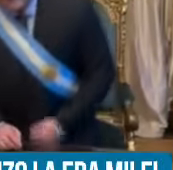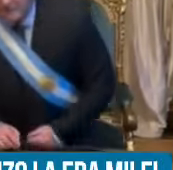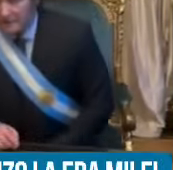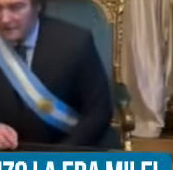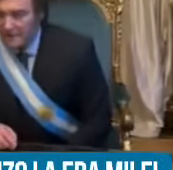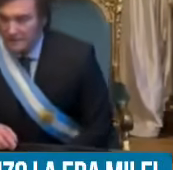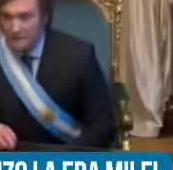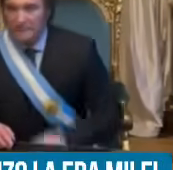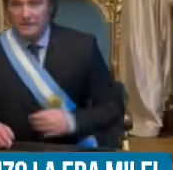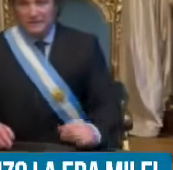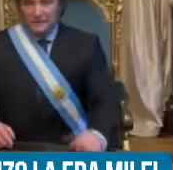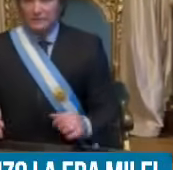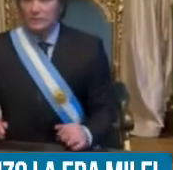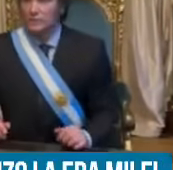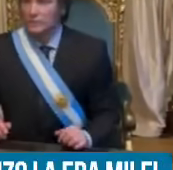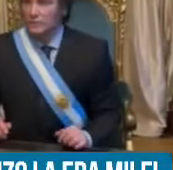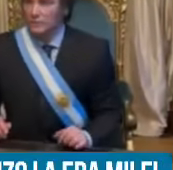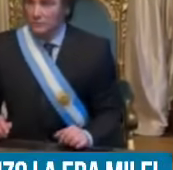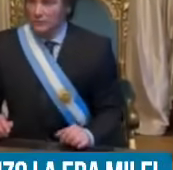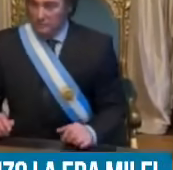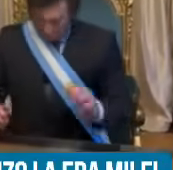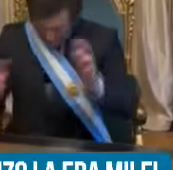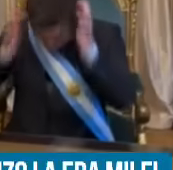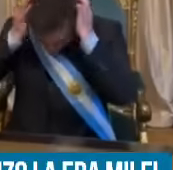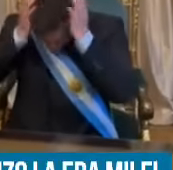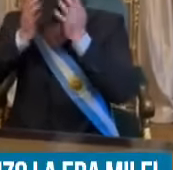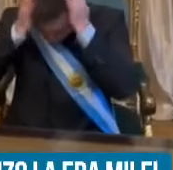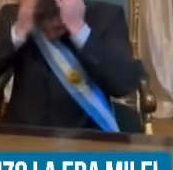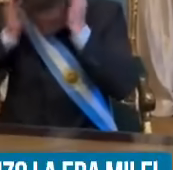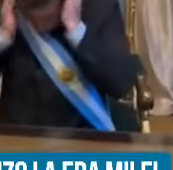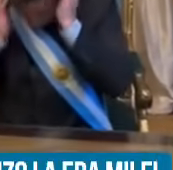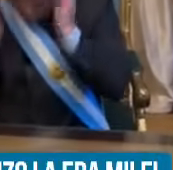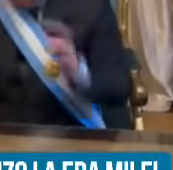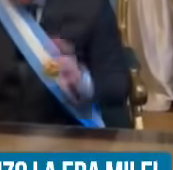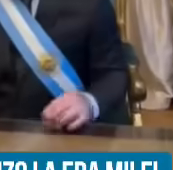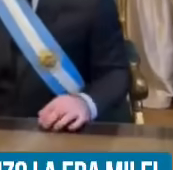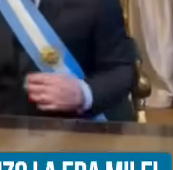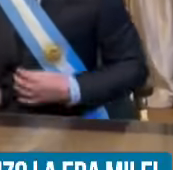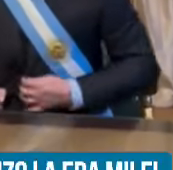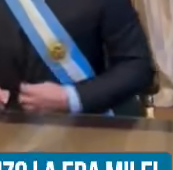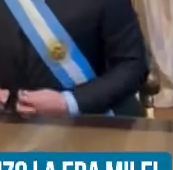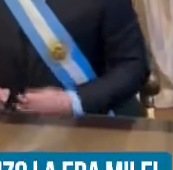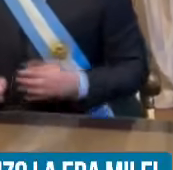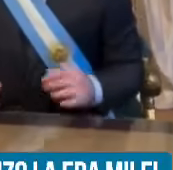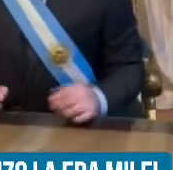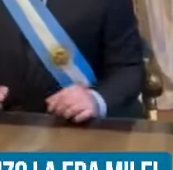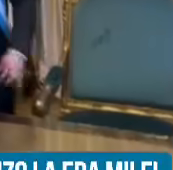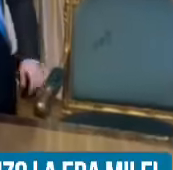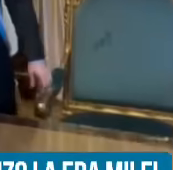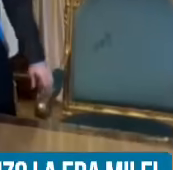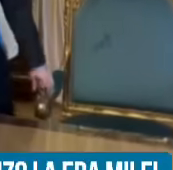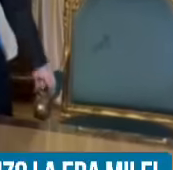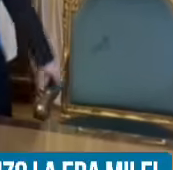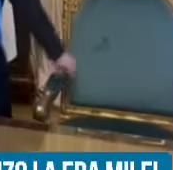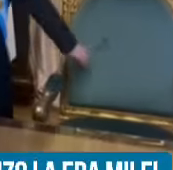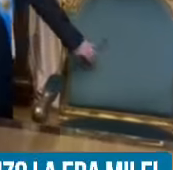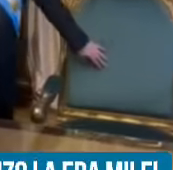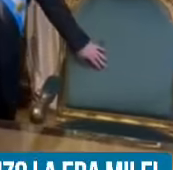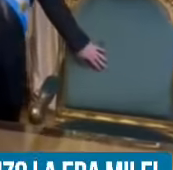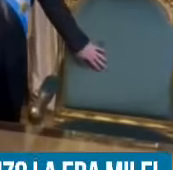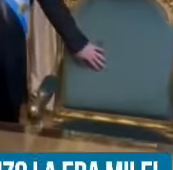lugares. Pero, me parece que es interesante. Pero para mí, de cualquier manera, a lo mejor estoy equivocado, digo, lo que estamos viendo, para mí son todos mensajes. Para mí en la política